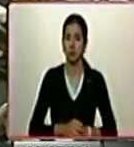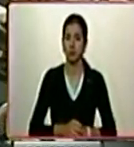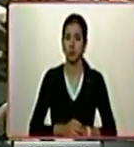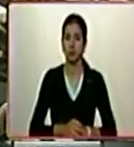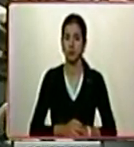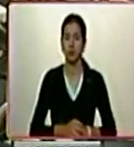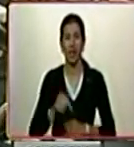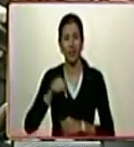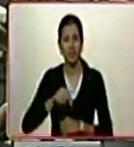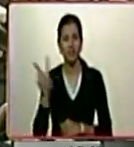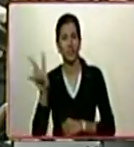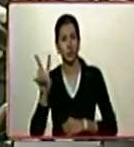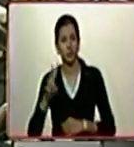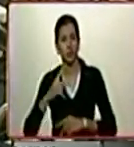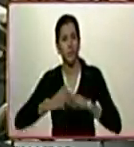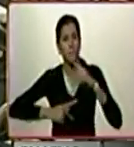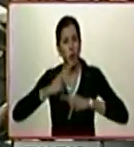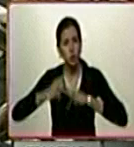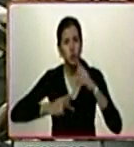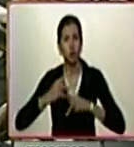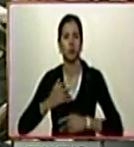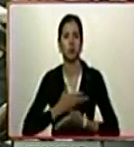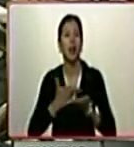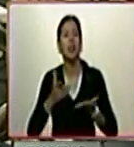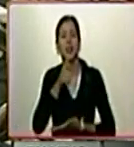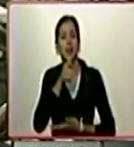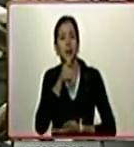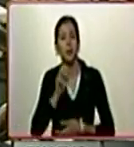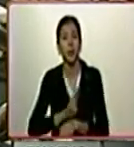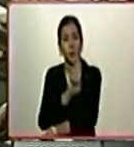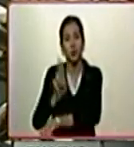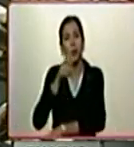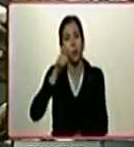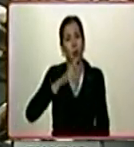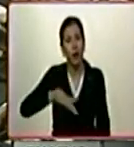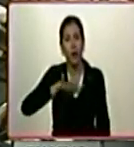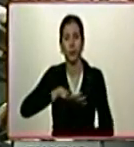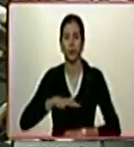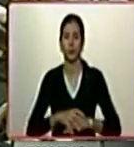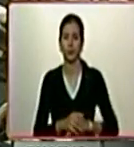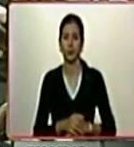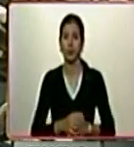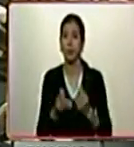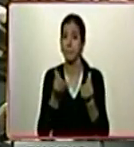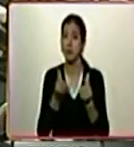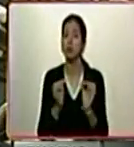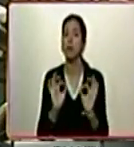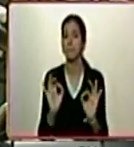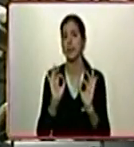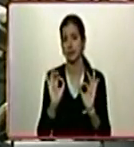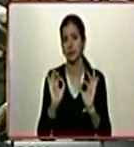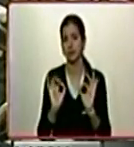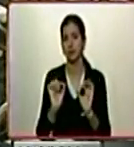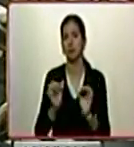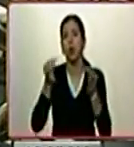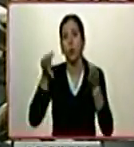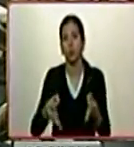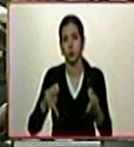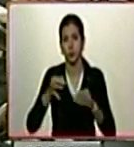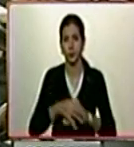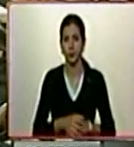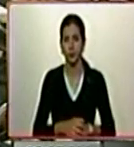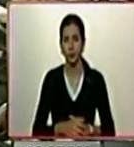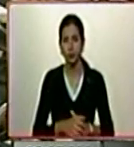es elaborado para nuestro pueblo con unos precios adyacentes y asequibles para